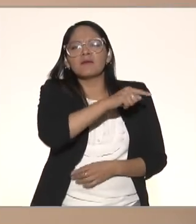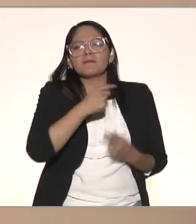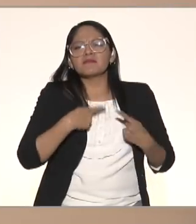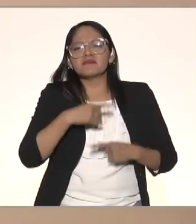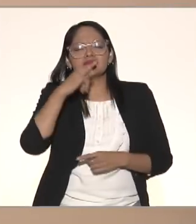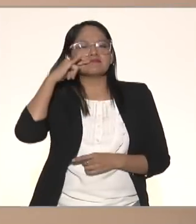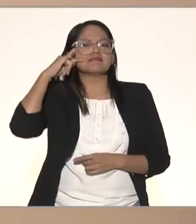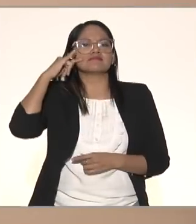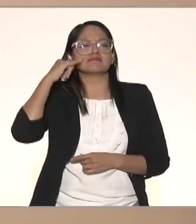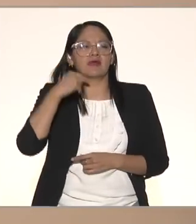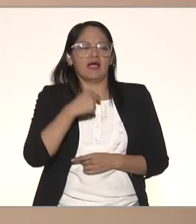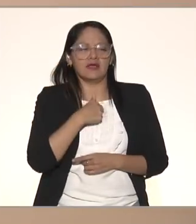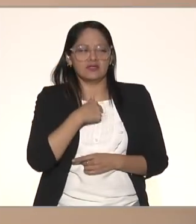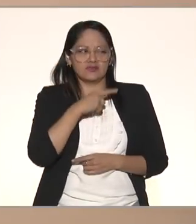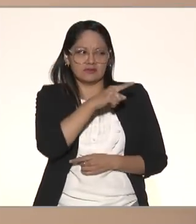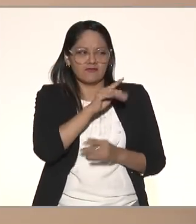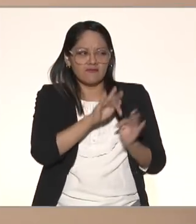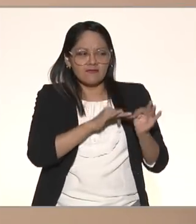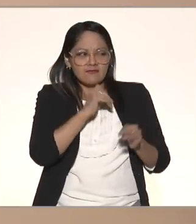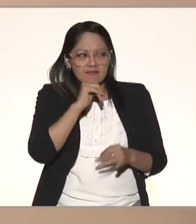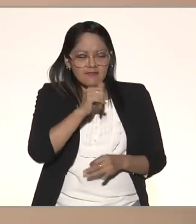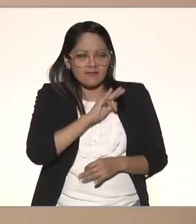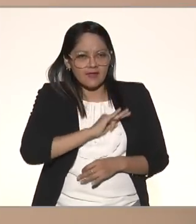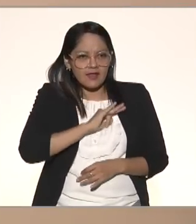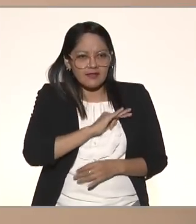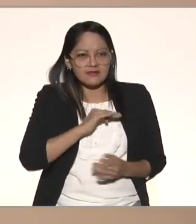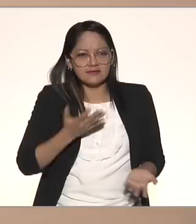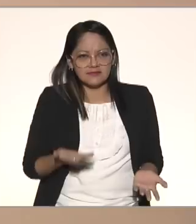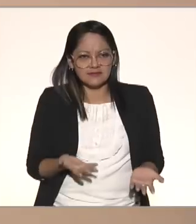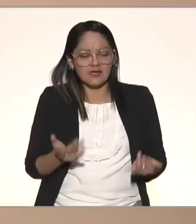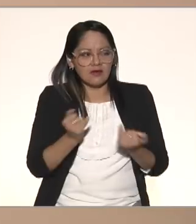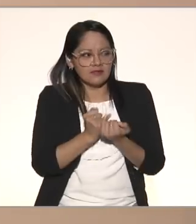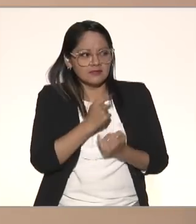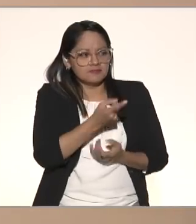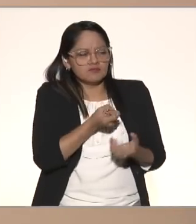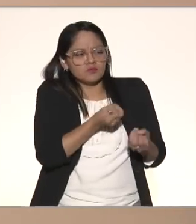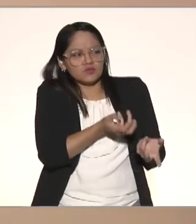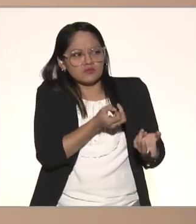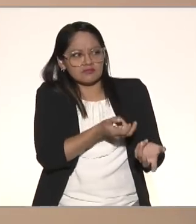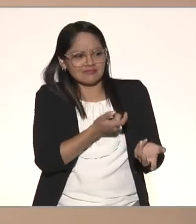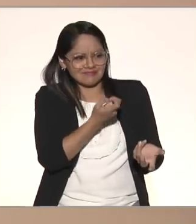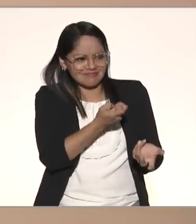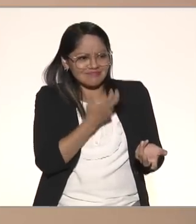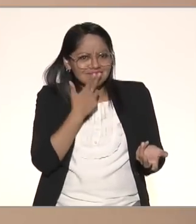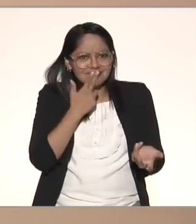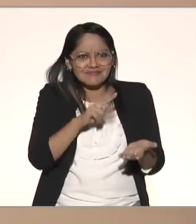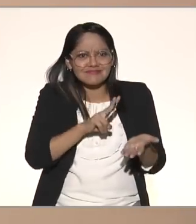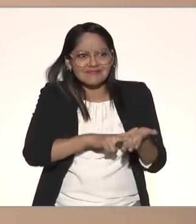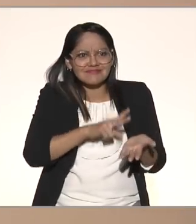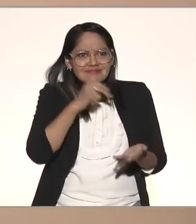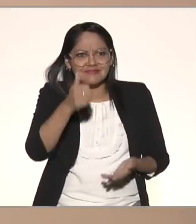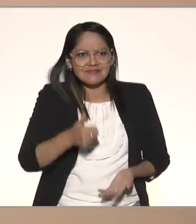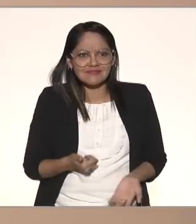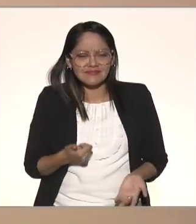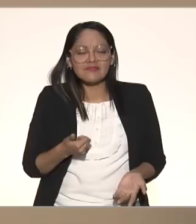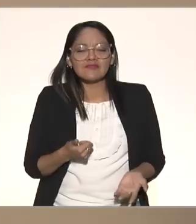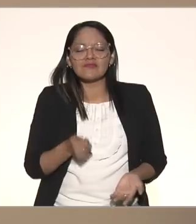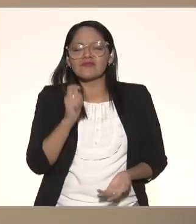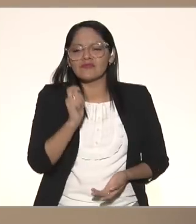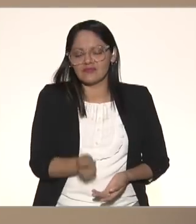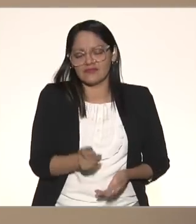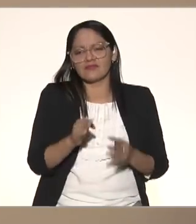persona que no te hace feliz o que lo que te está dando no significa mucho para ti, ¿no? Entonces creo que sí es importante